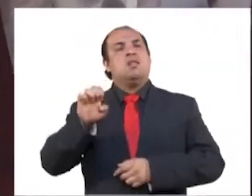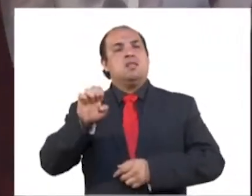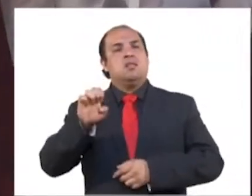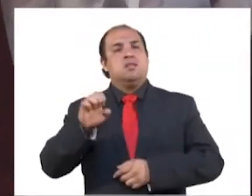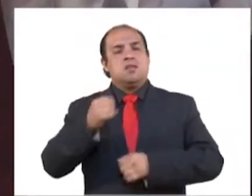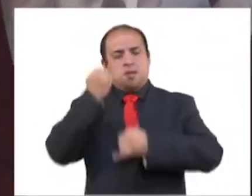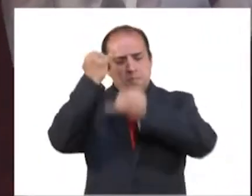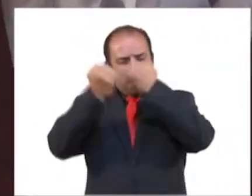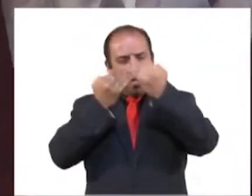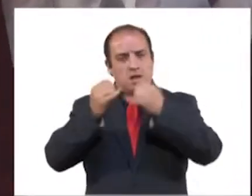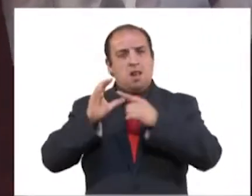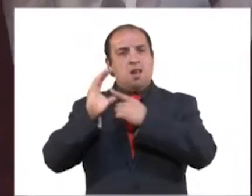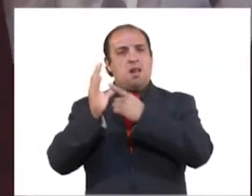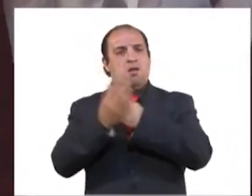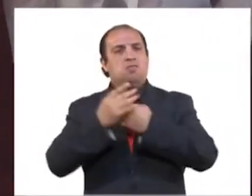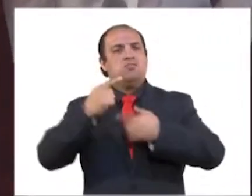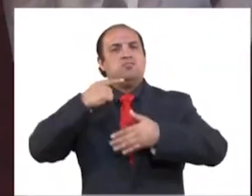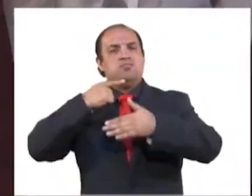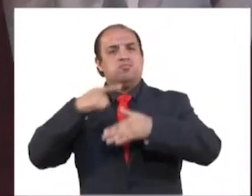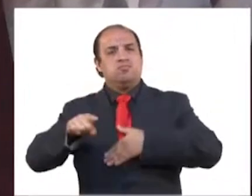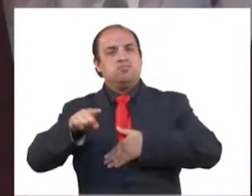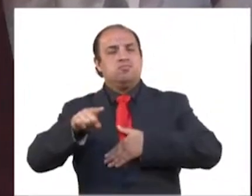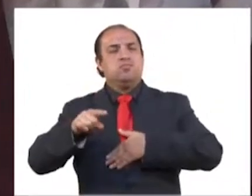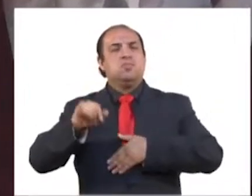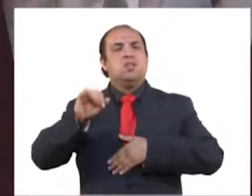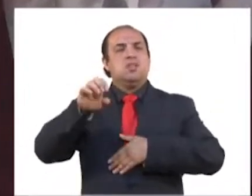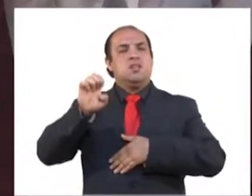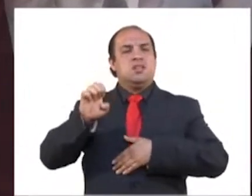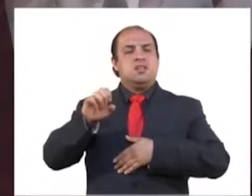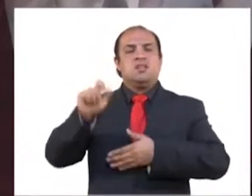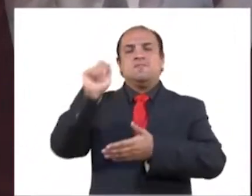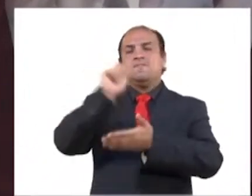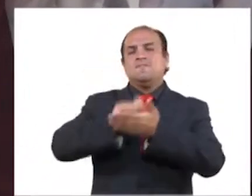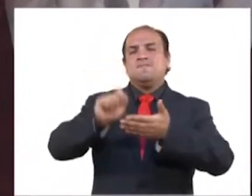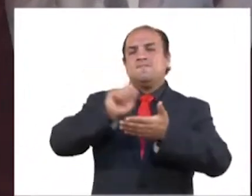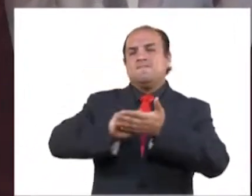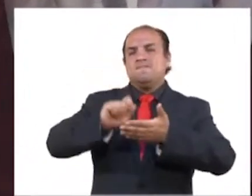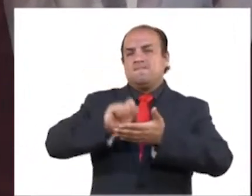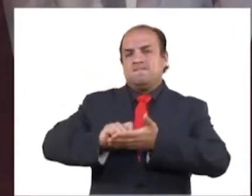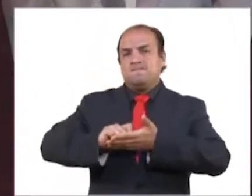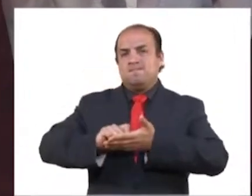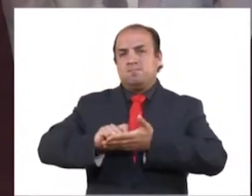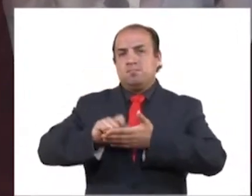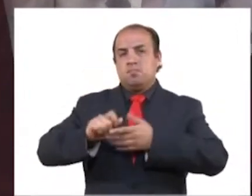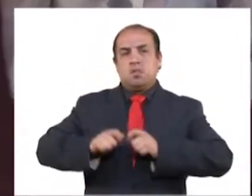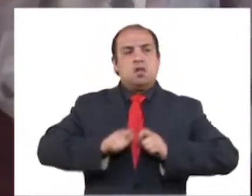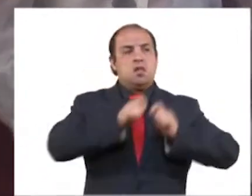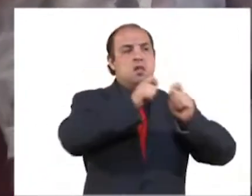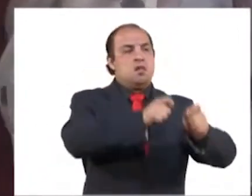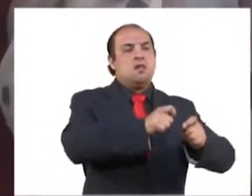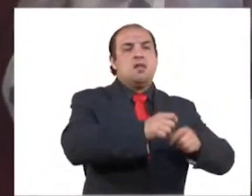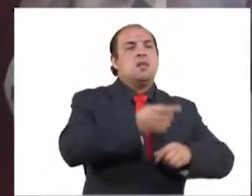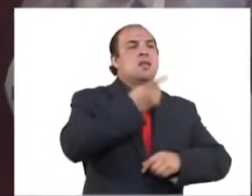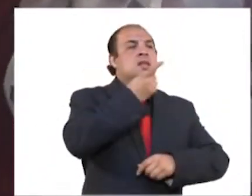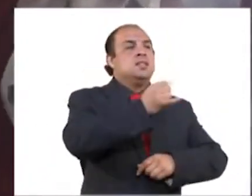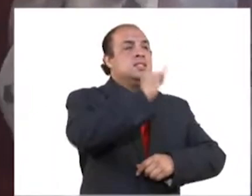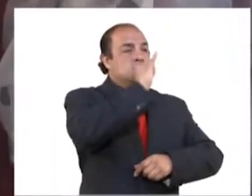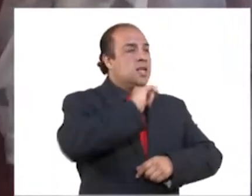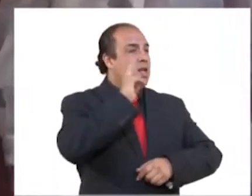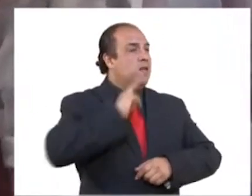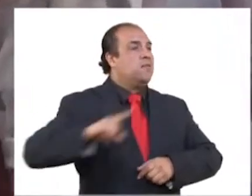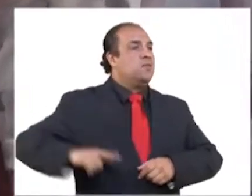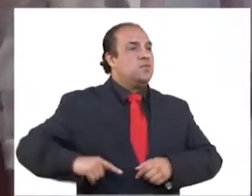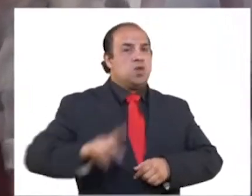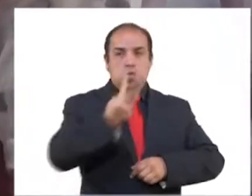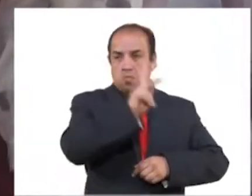que la comisión de quejas del INE escribe algo y le dice a la jefa de gobierno publica